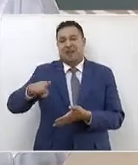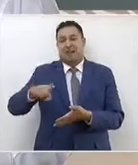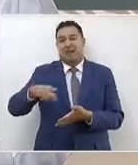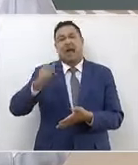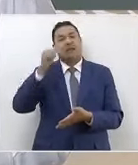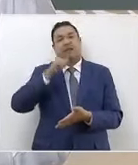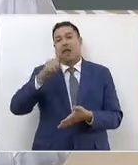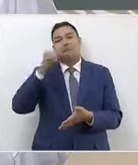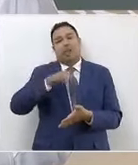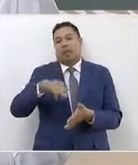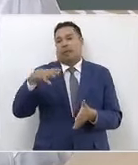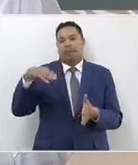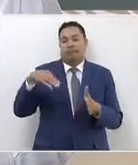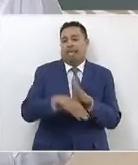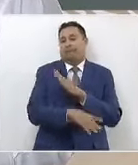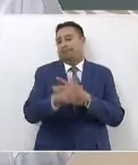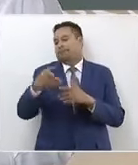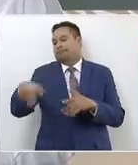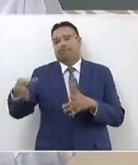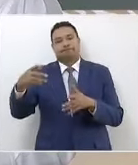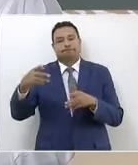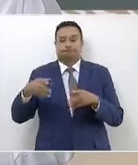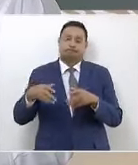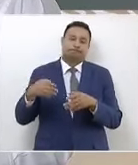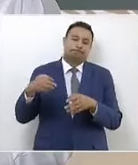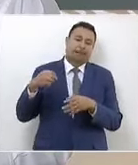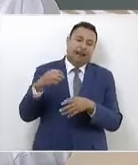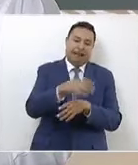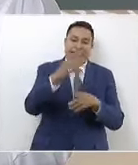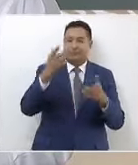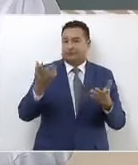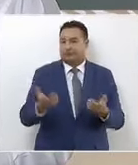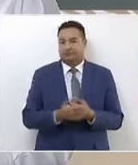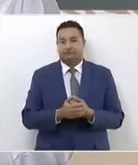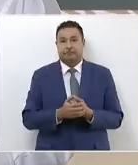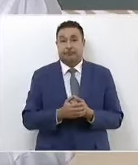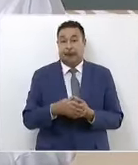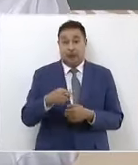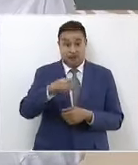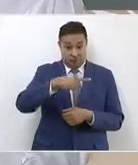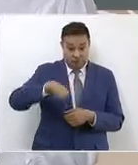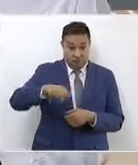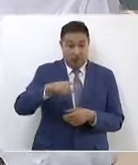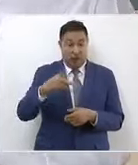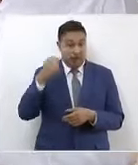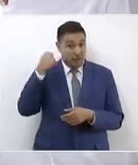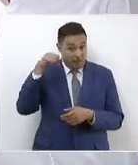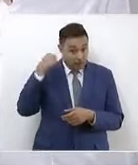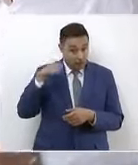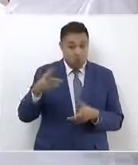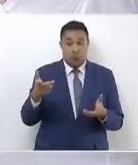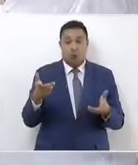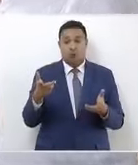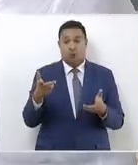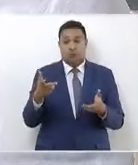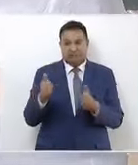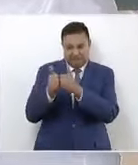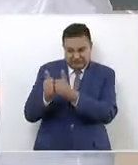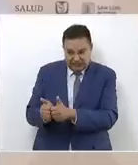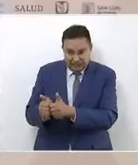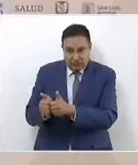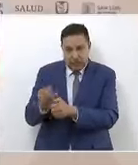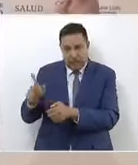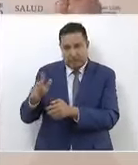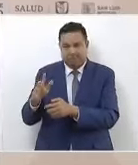Fraude, como siempre. Y si nos quedábamos en Tabasco, pues iba a haber